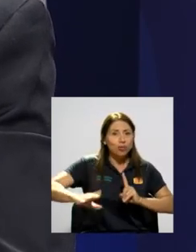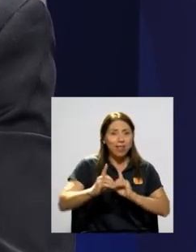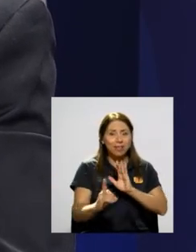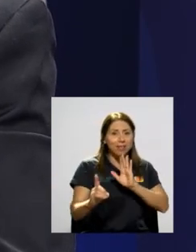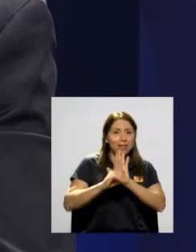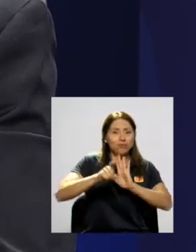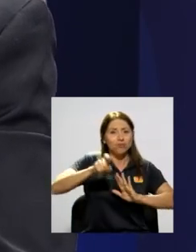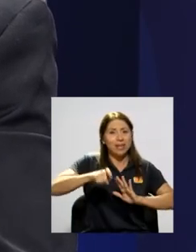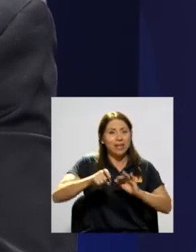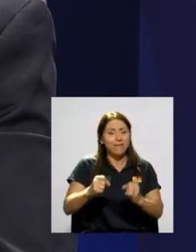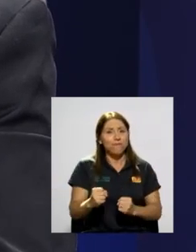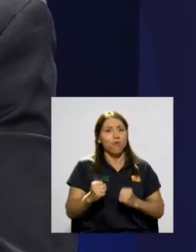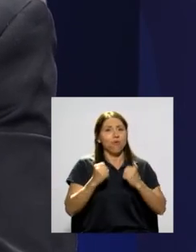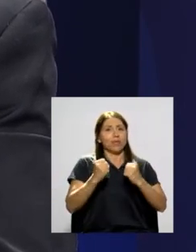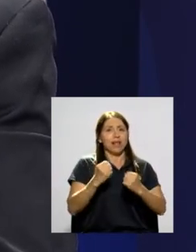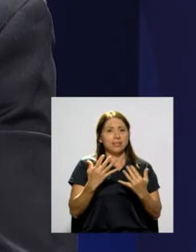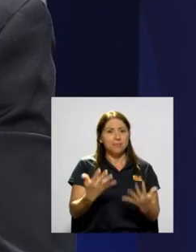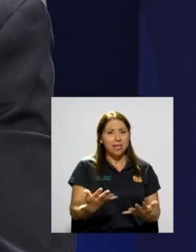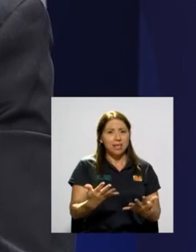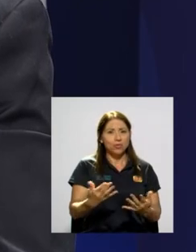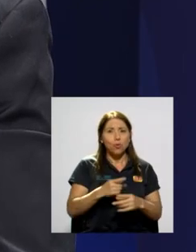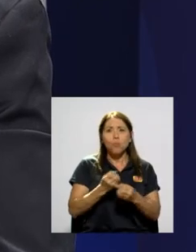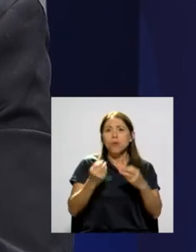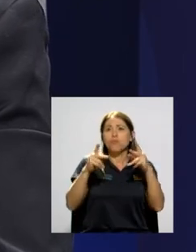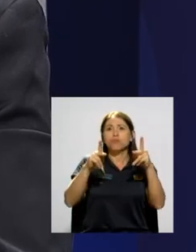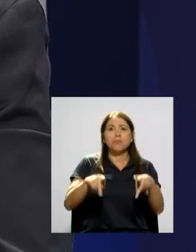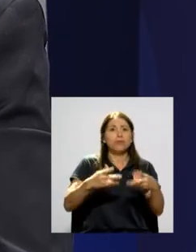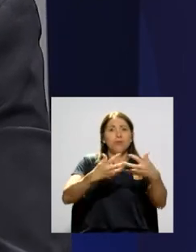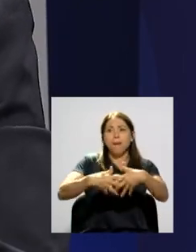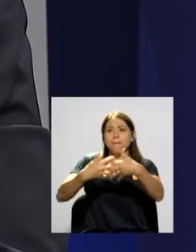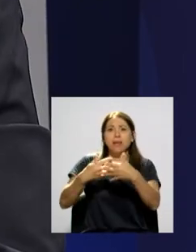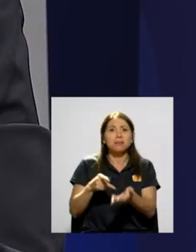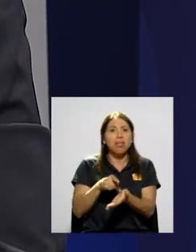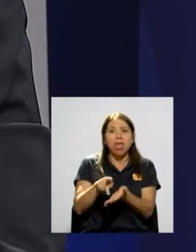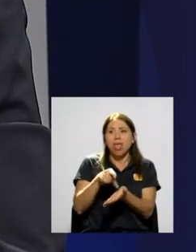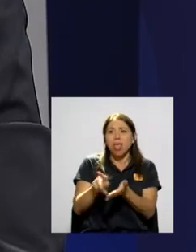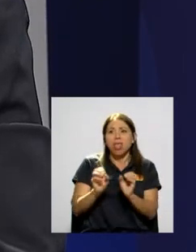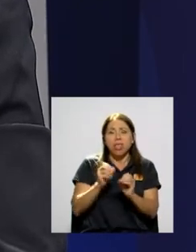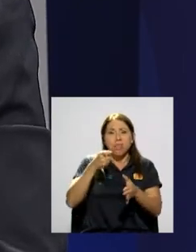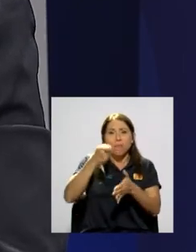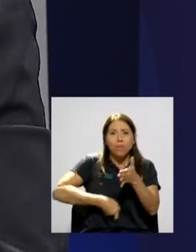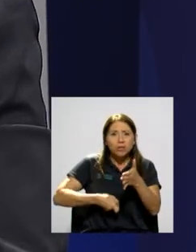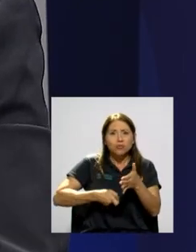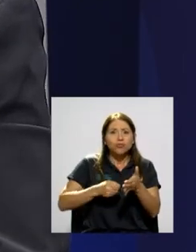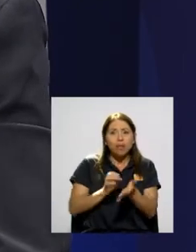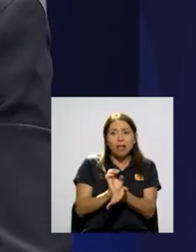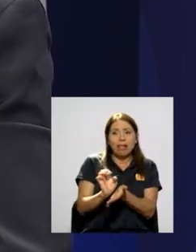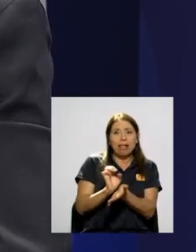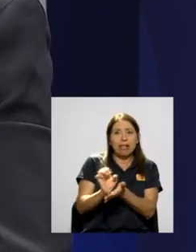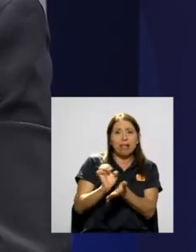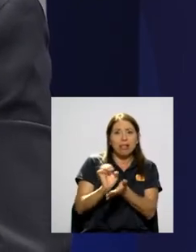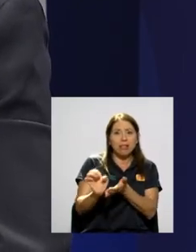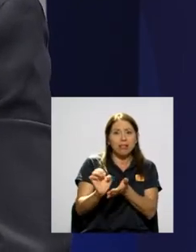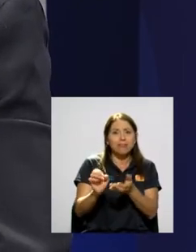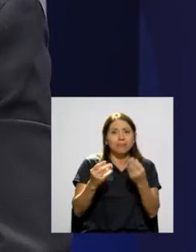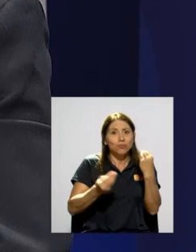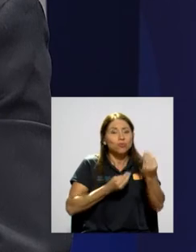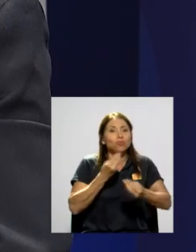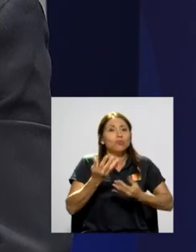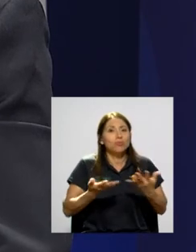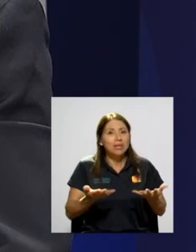fortalecimiento, están siendo evadidos y literalmente saqueados. Porque ¿quiénes son los que se afectan si no